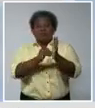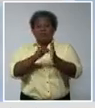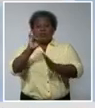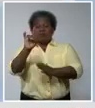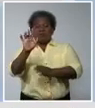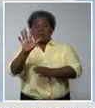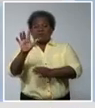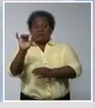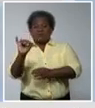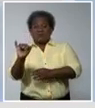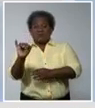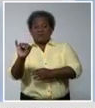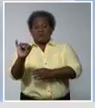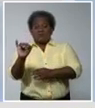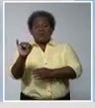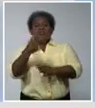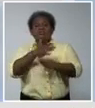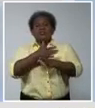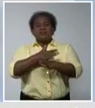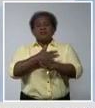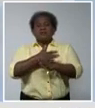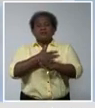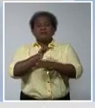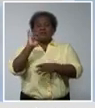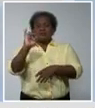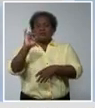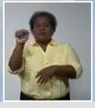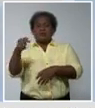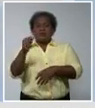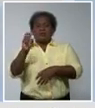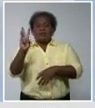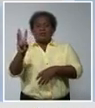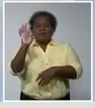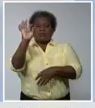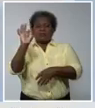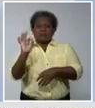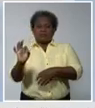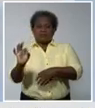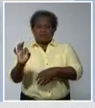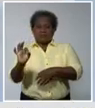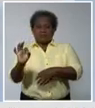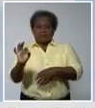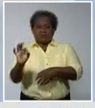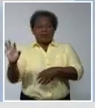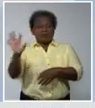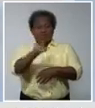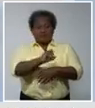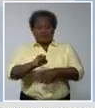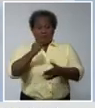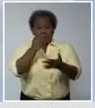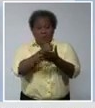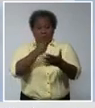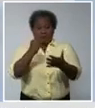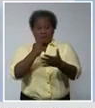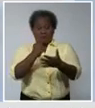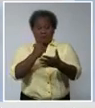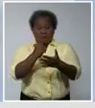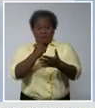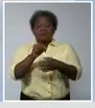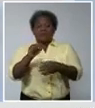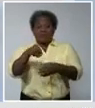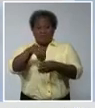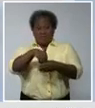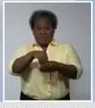3.956, que representan el 6,3% de todos los diagnosticados. De estos